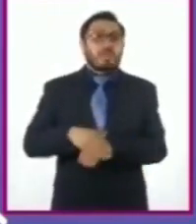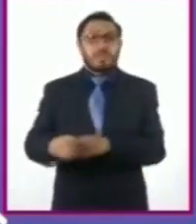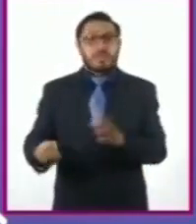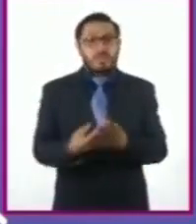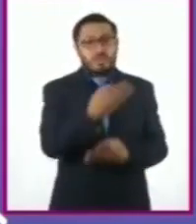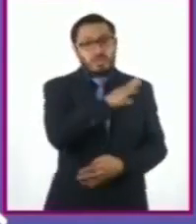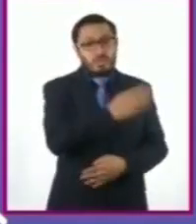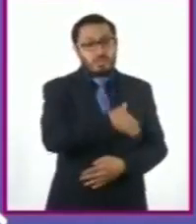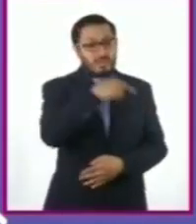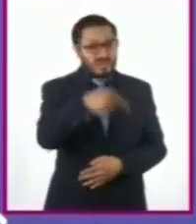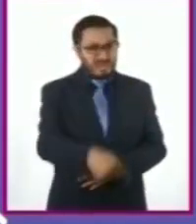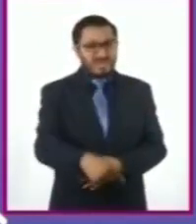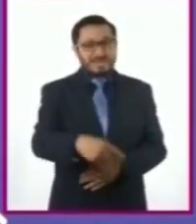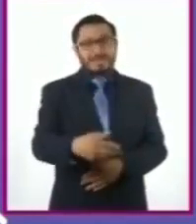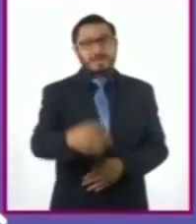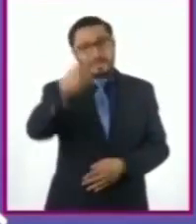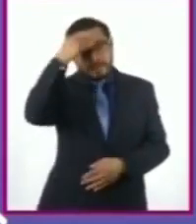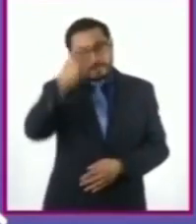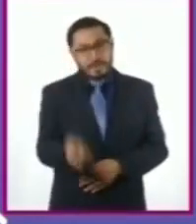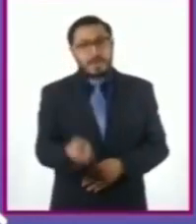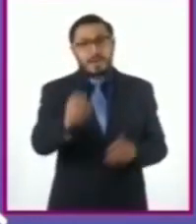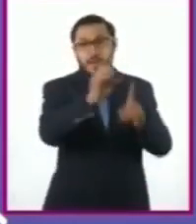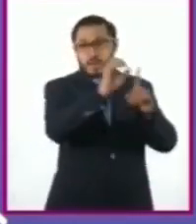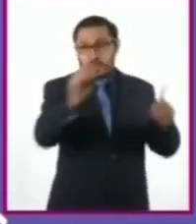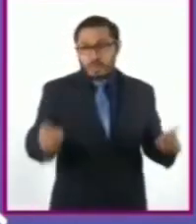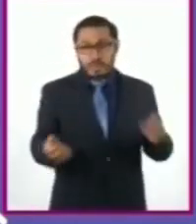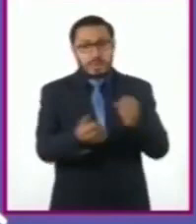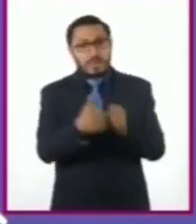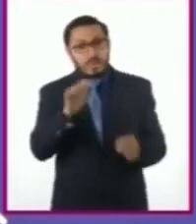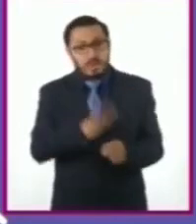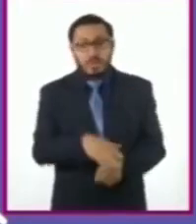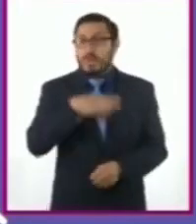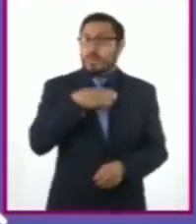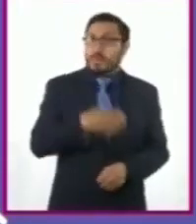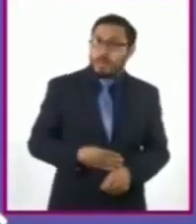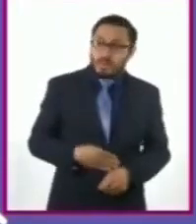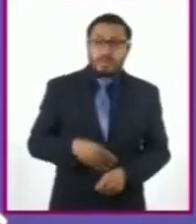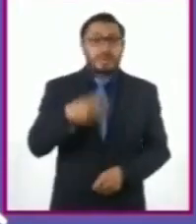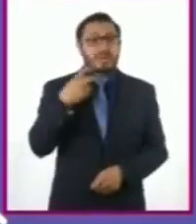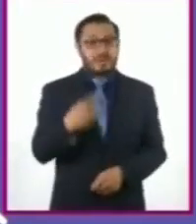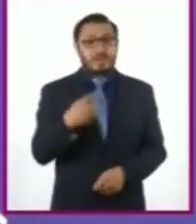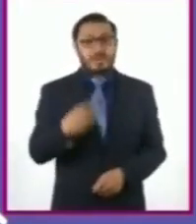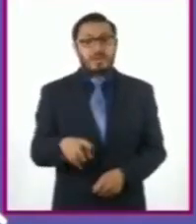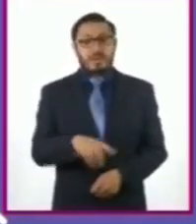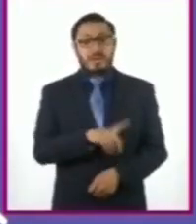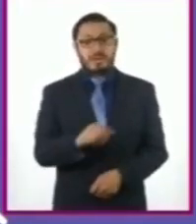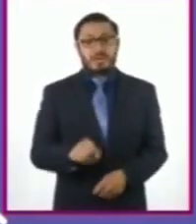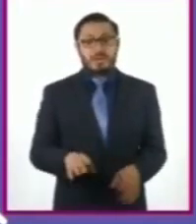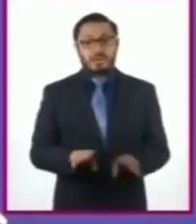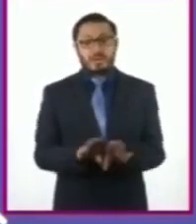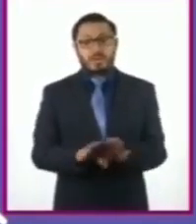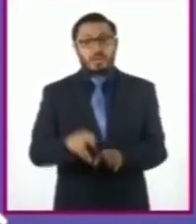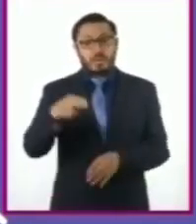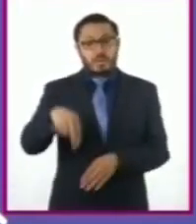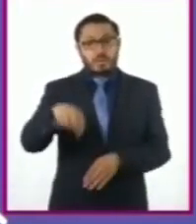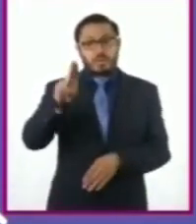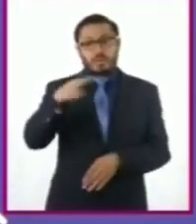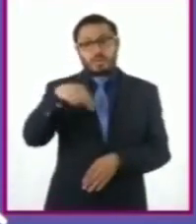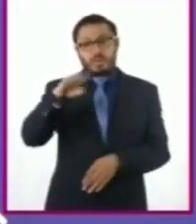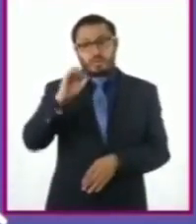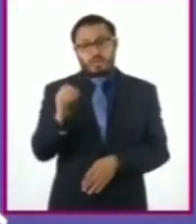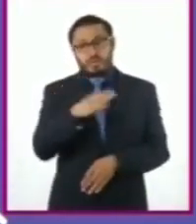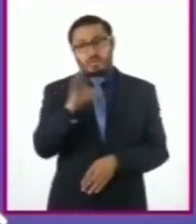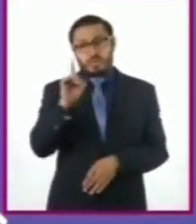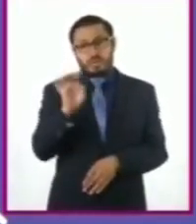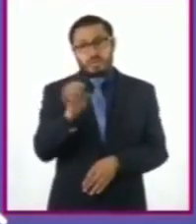poner orden y administrar la justicia, que fue presidida por Nuño de Guzmán y